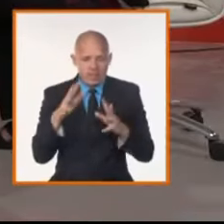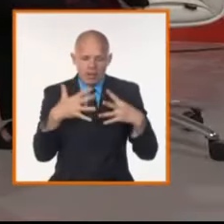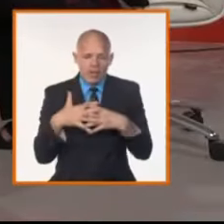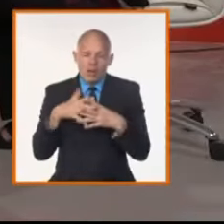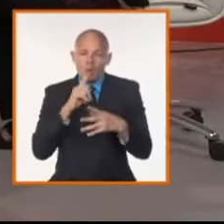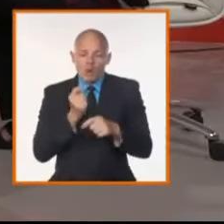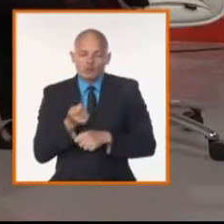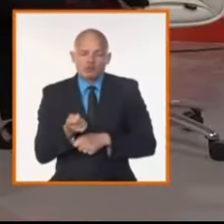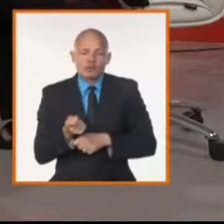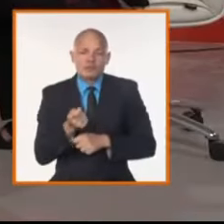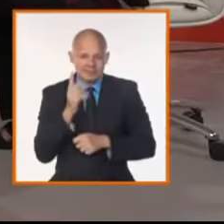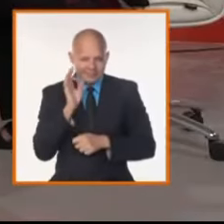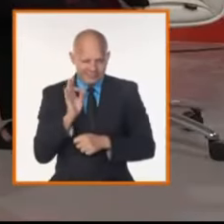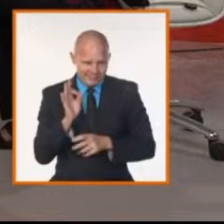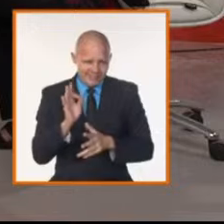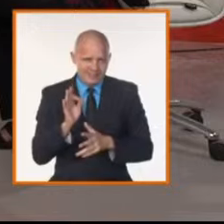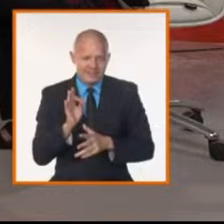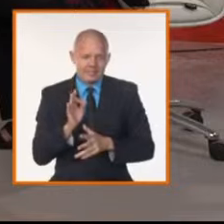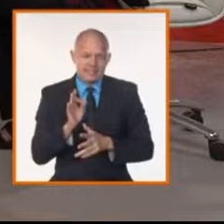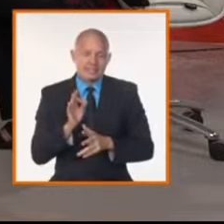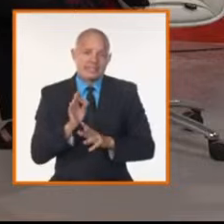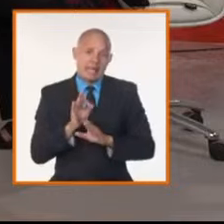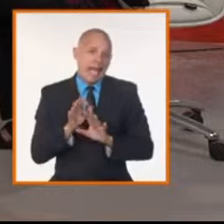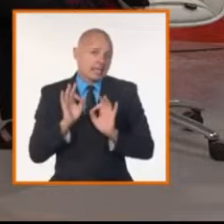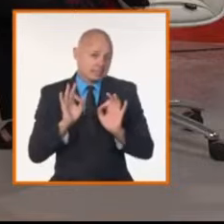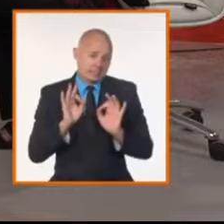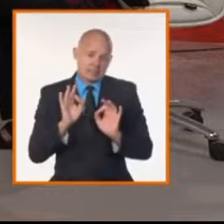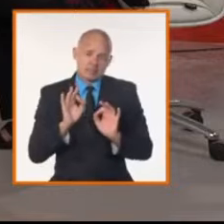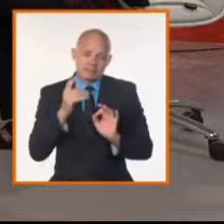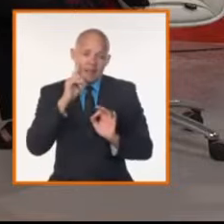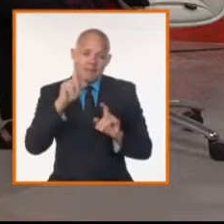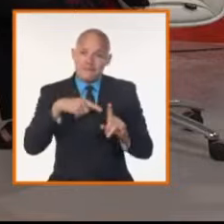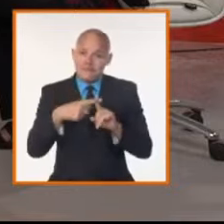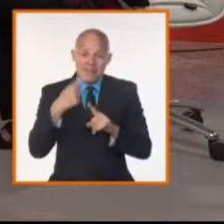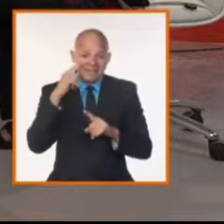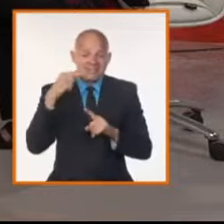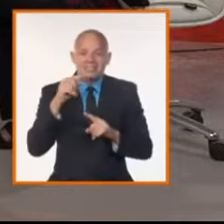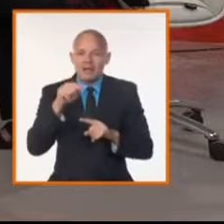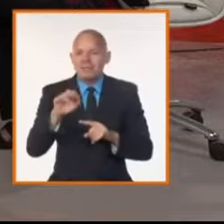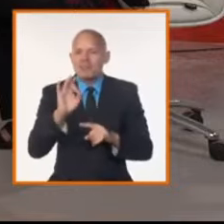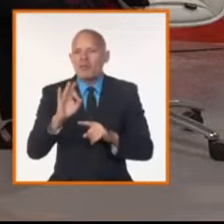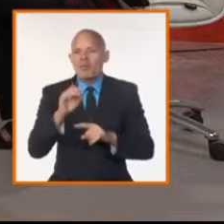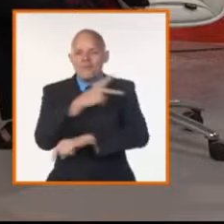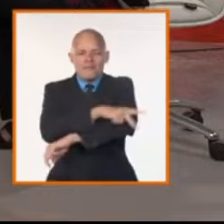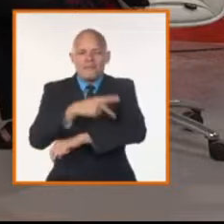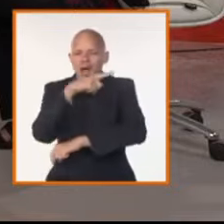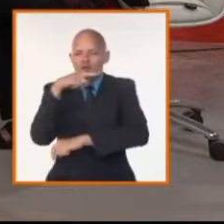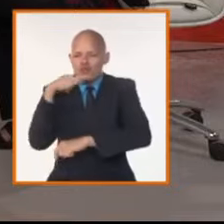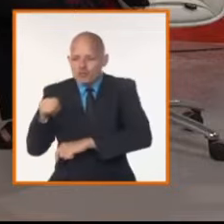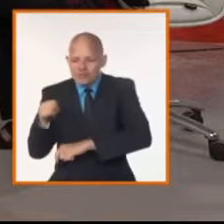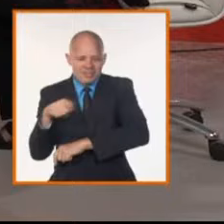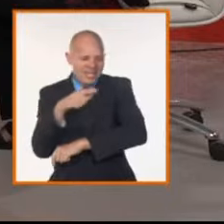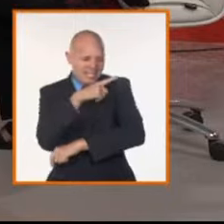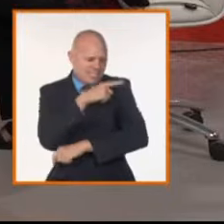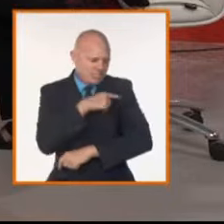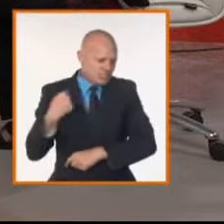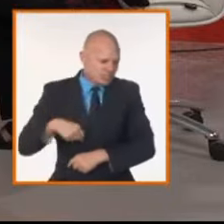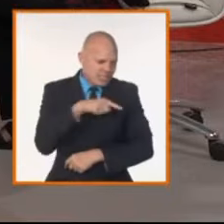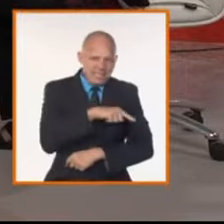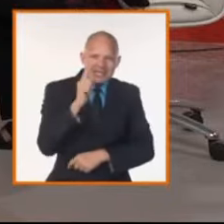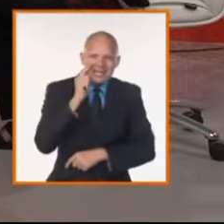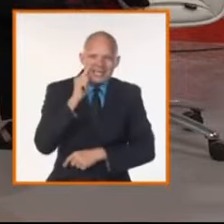soviética miles de kilómetros de de de frontera había problemas en en esas fronteras también pero fueron